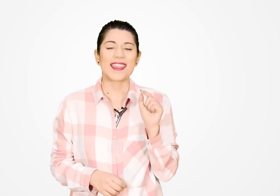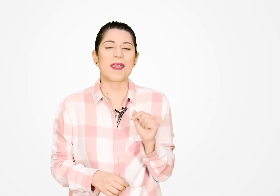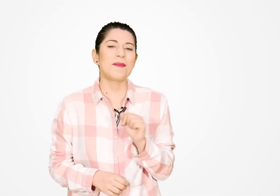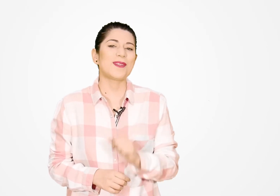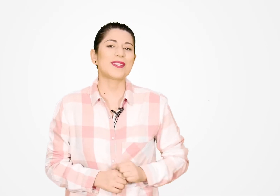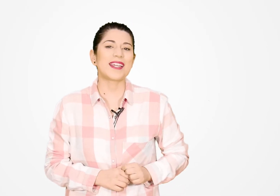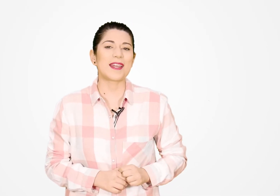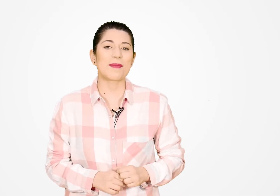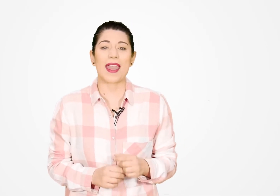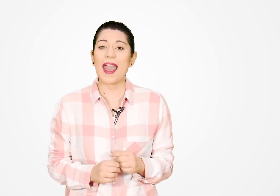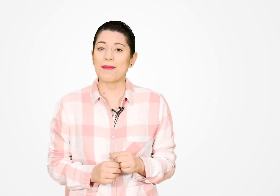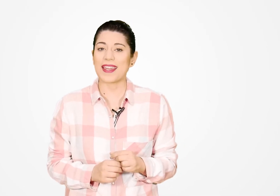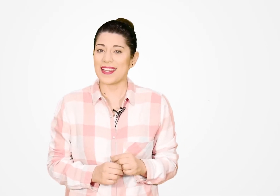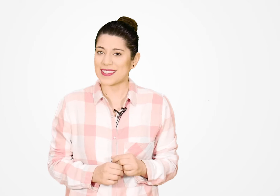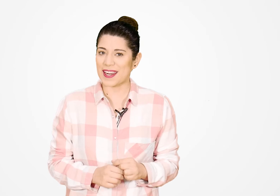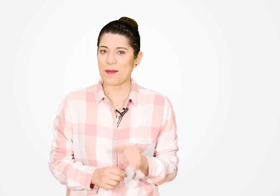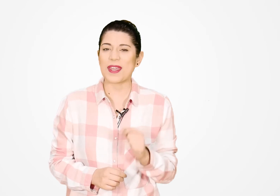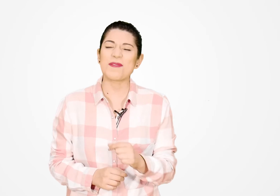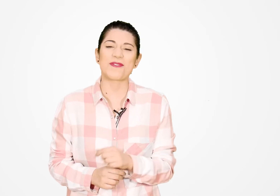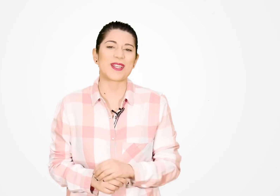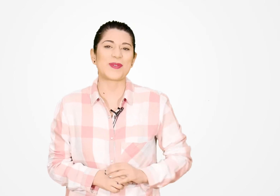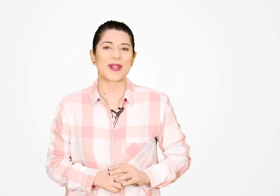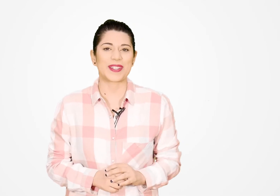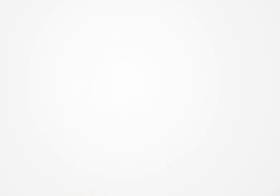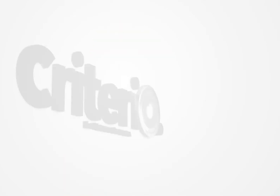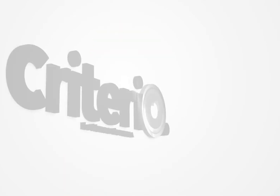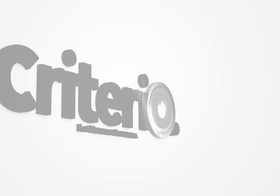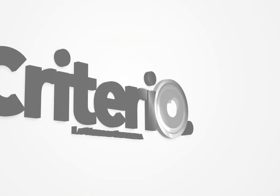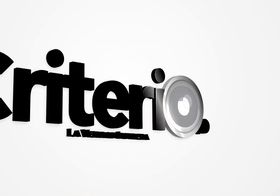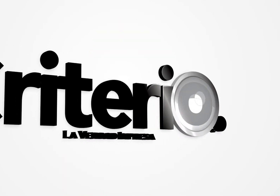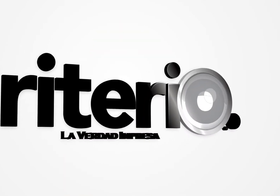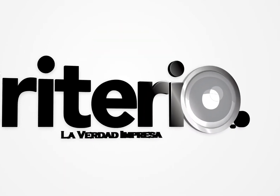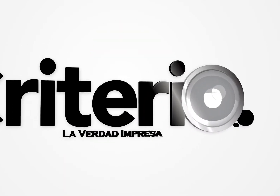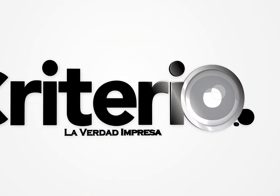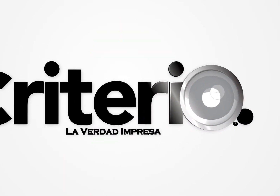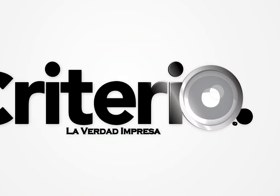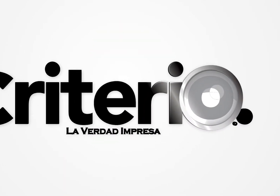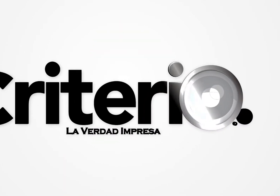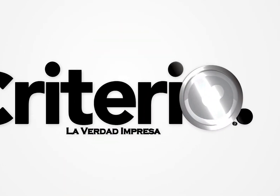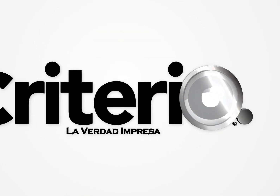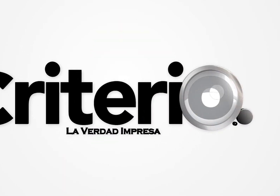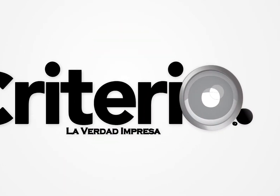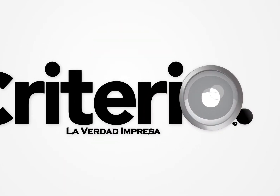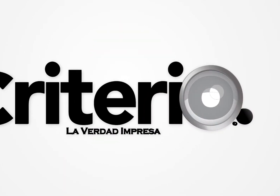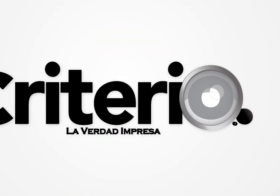importantes. Te invito a seguirme a mi Instagram y mi Facebook.